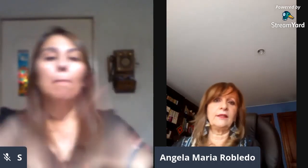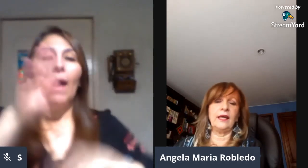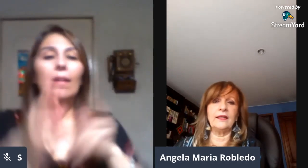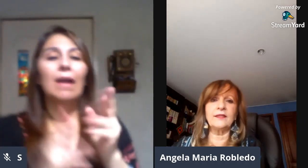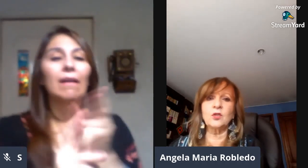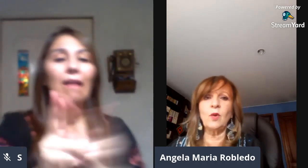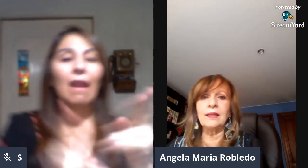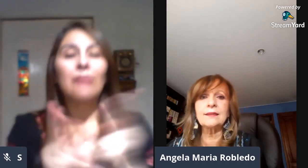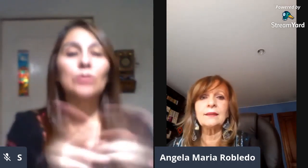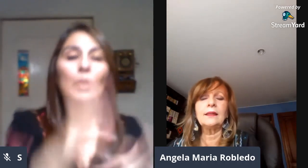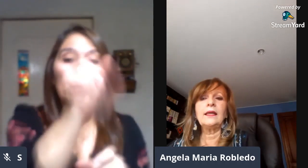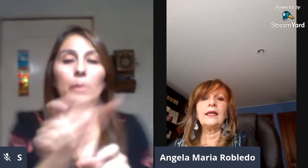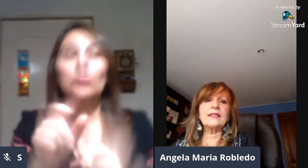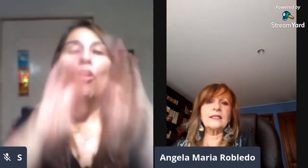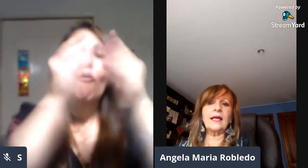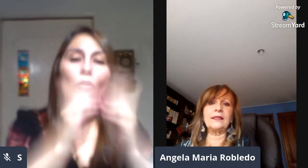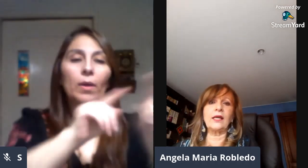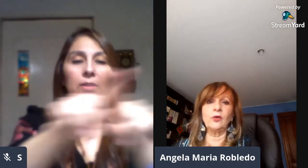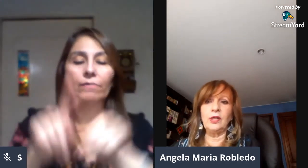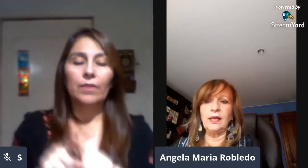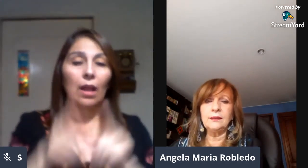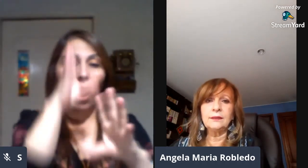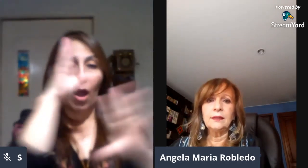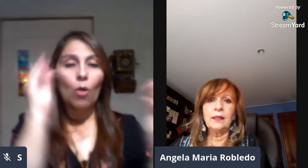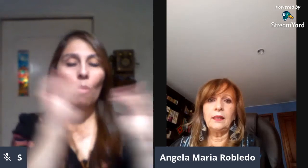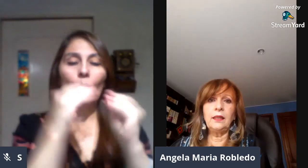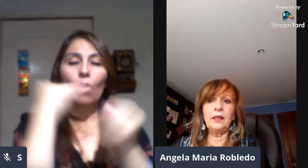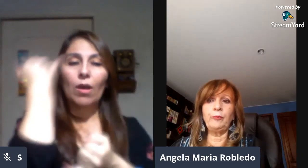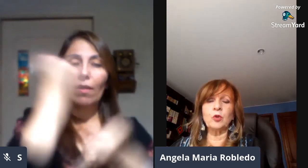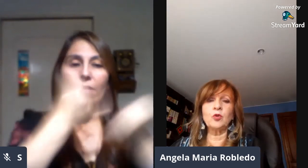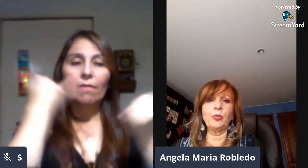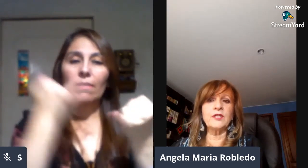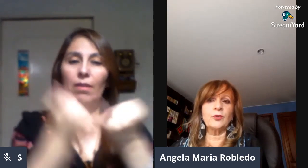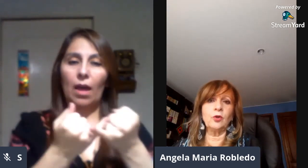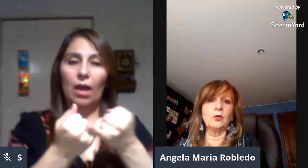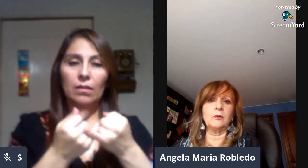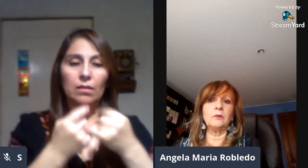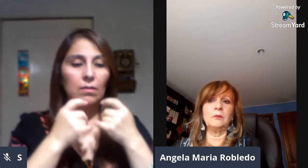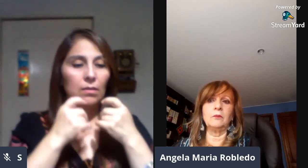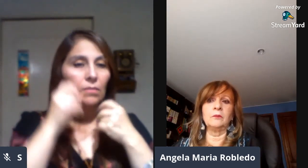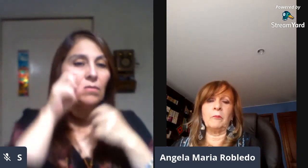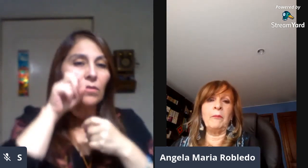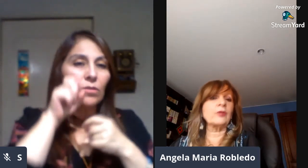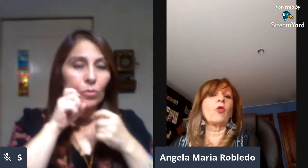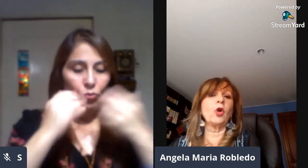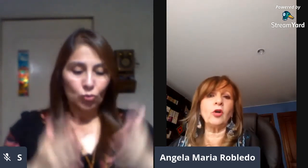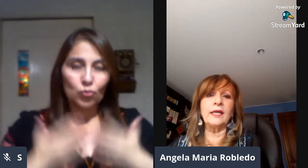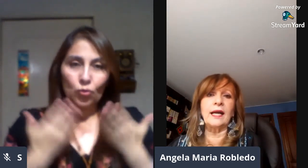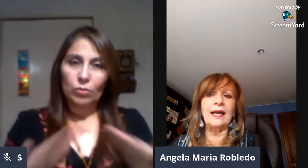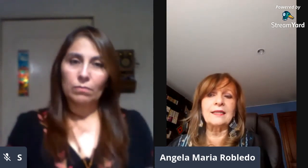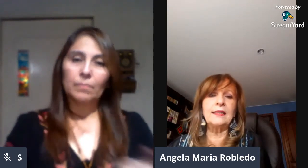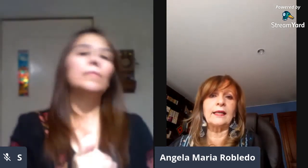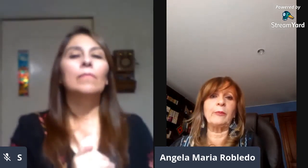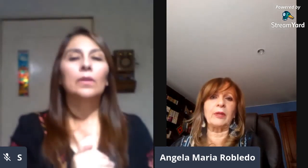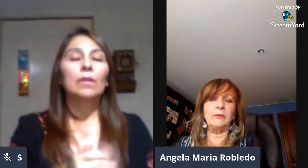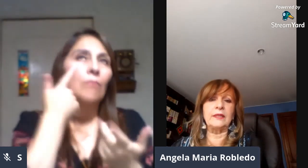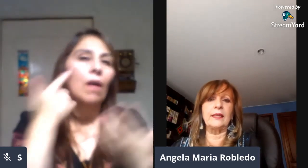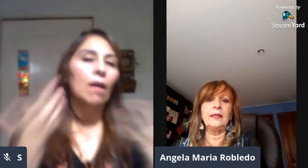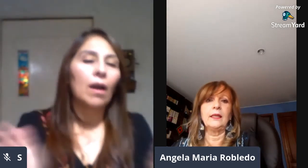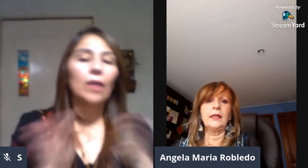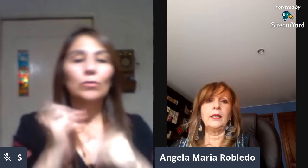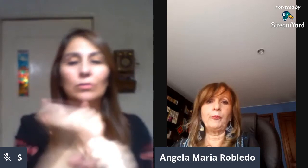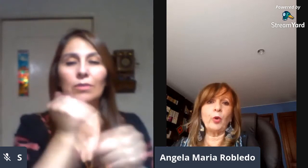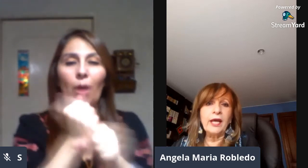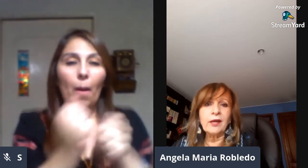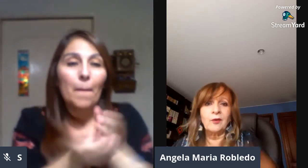nuestras identidades sexuales. Es esa categoría, por supuesto, metodológica casi la que